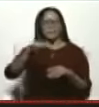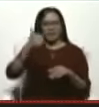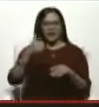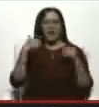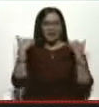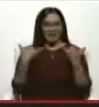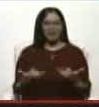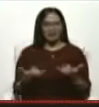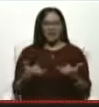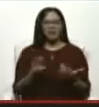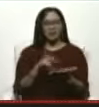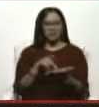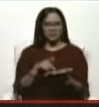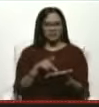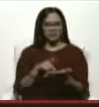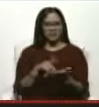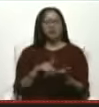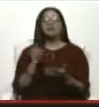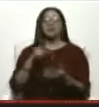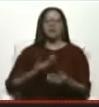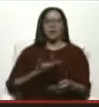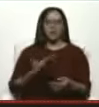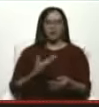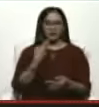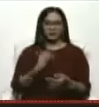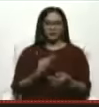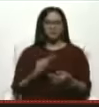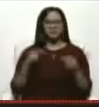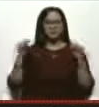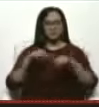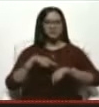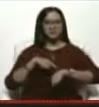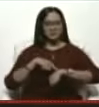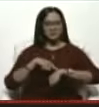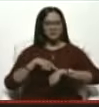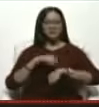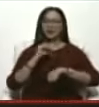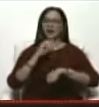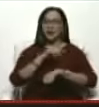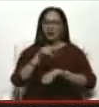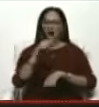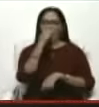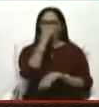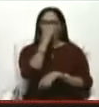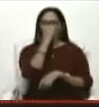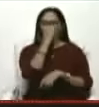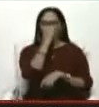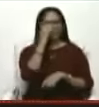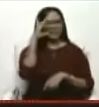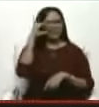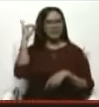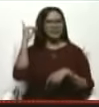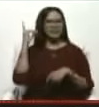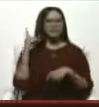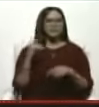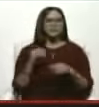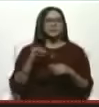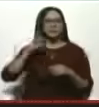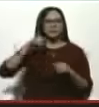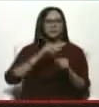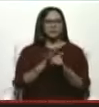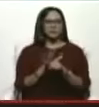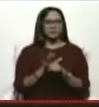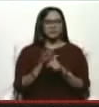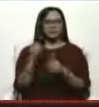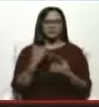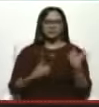ya se ha presentado. También es importante destacar que a esta hora que estamos hablando con ustedes, Delcy Rodríguez, vicepresidente de la República, Jorge Rodríguez, presidente de la